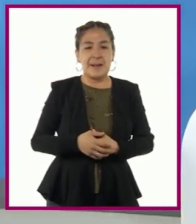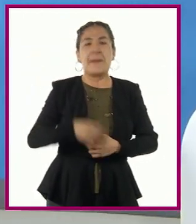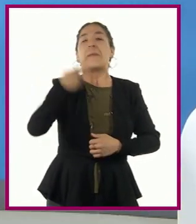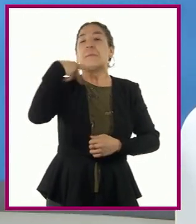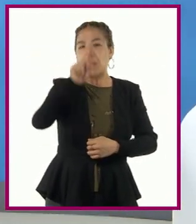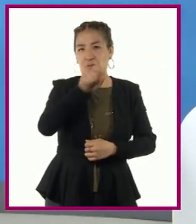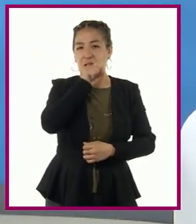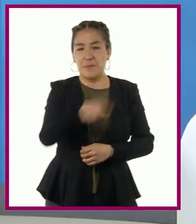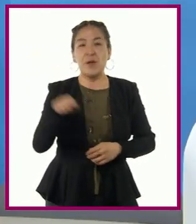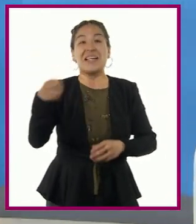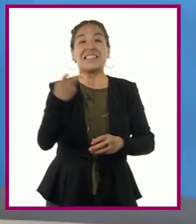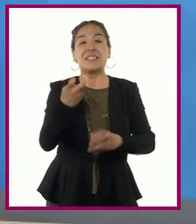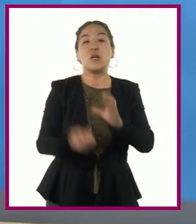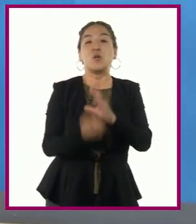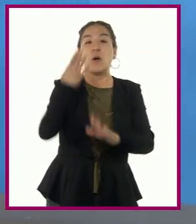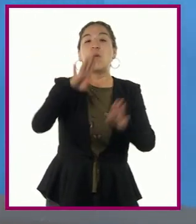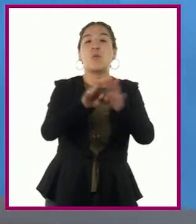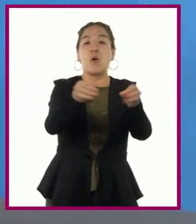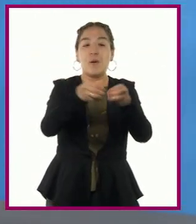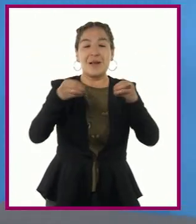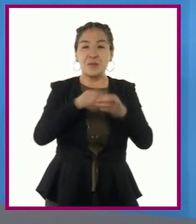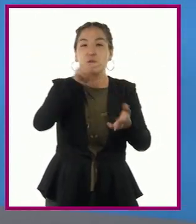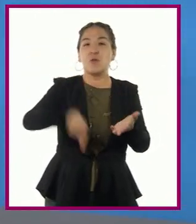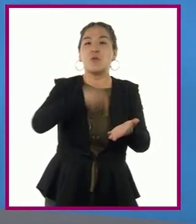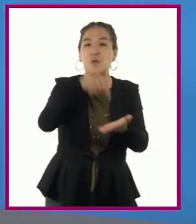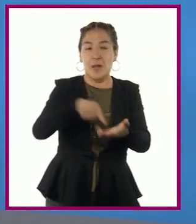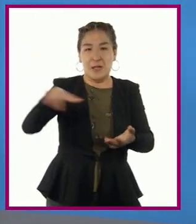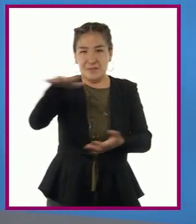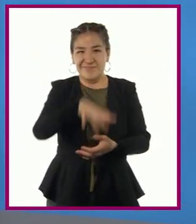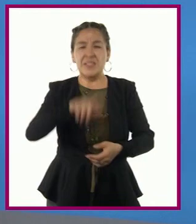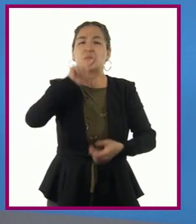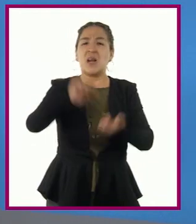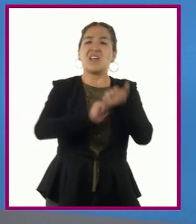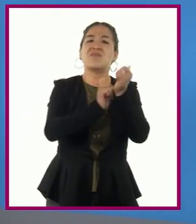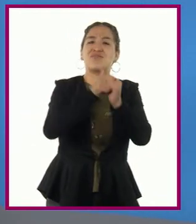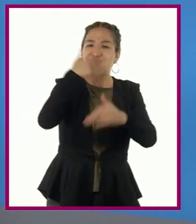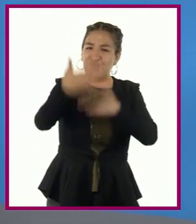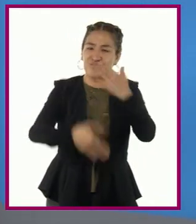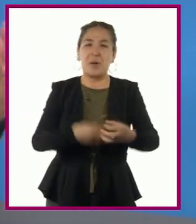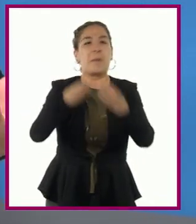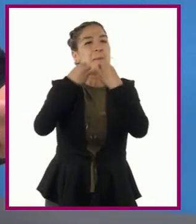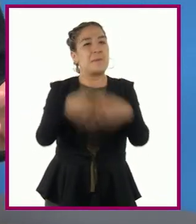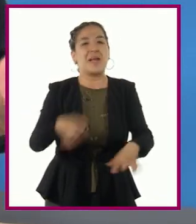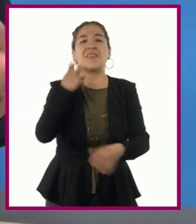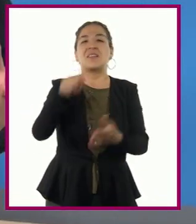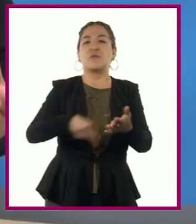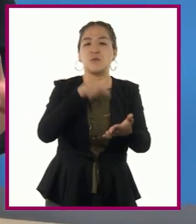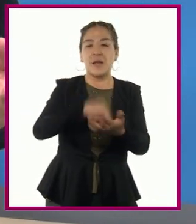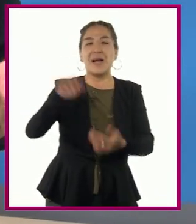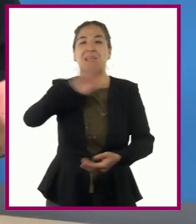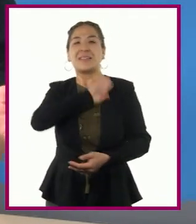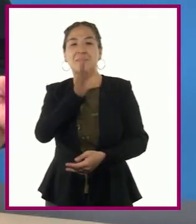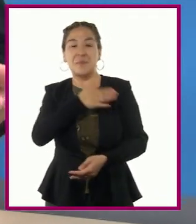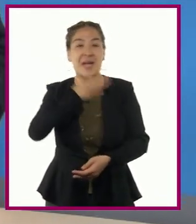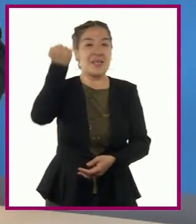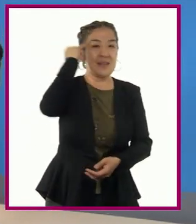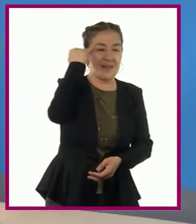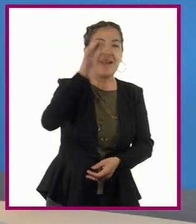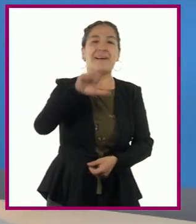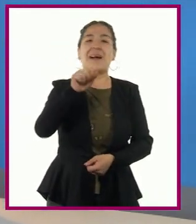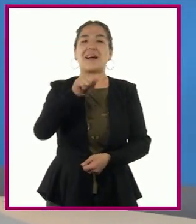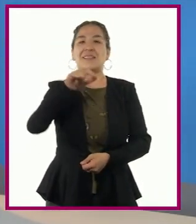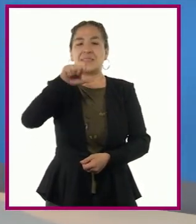embargo, con la nueva organización del espacio público, se fue perdiendo la división étnica entre españoles, indios y